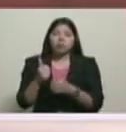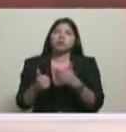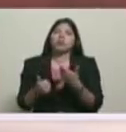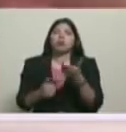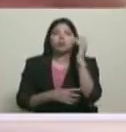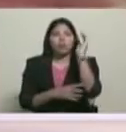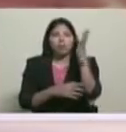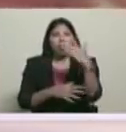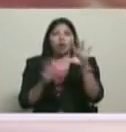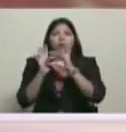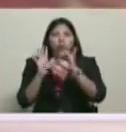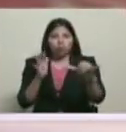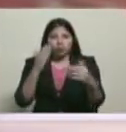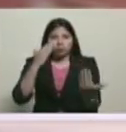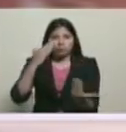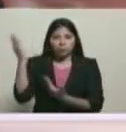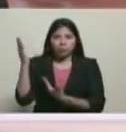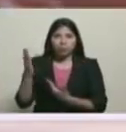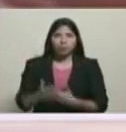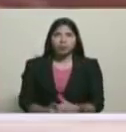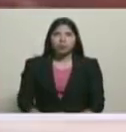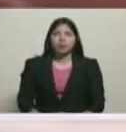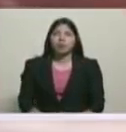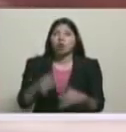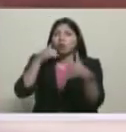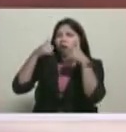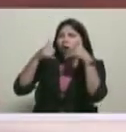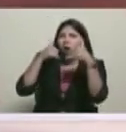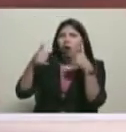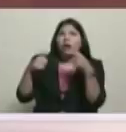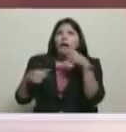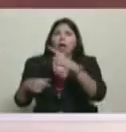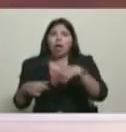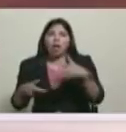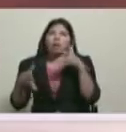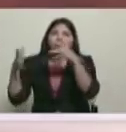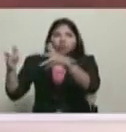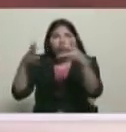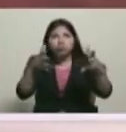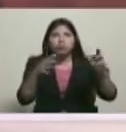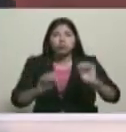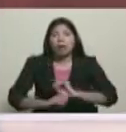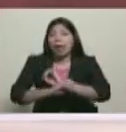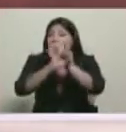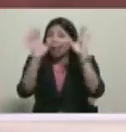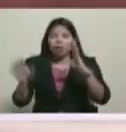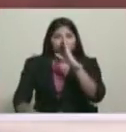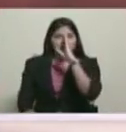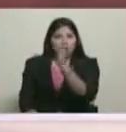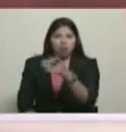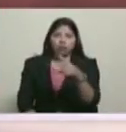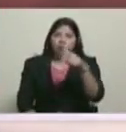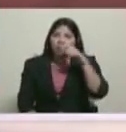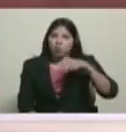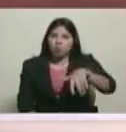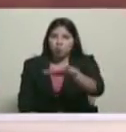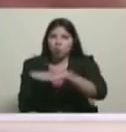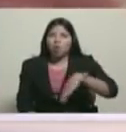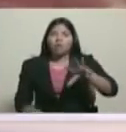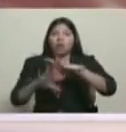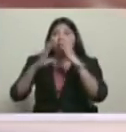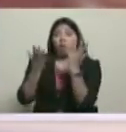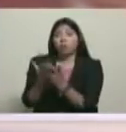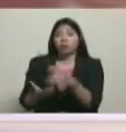Venezuela, Diosdado Cabello Rondón, que nos tiene orientaciones y un mensaje claro y directo al pueblo venezolano y al mundo.